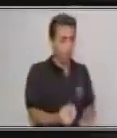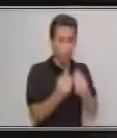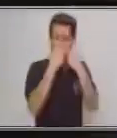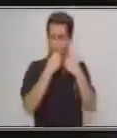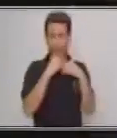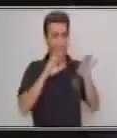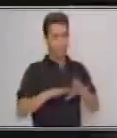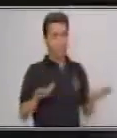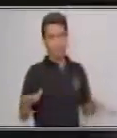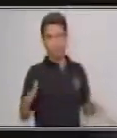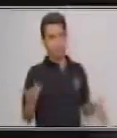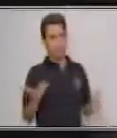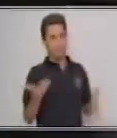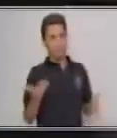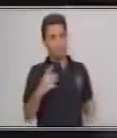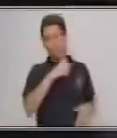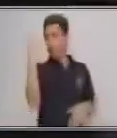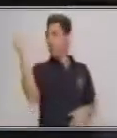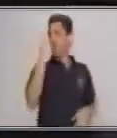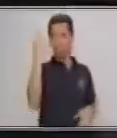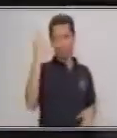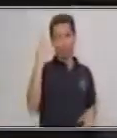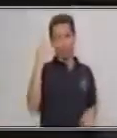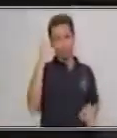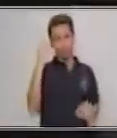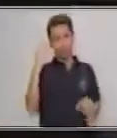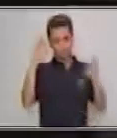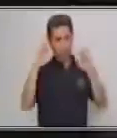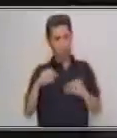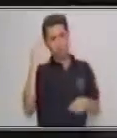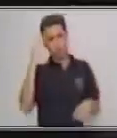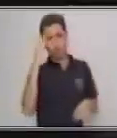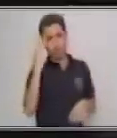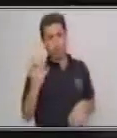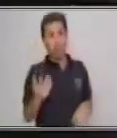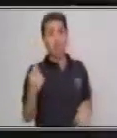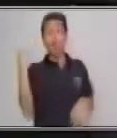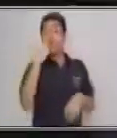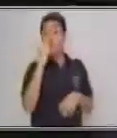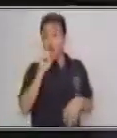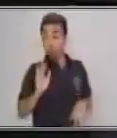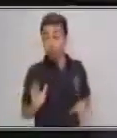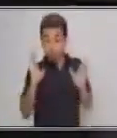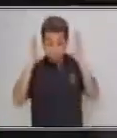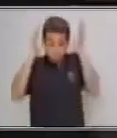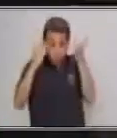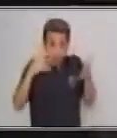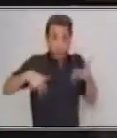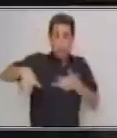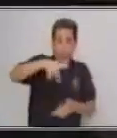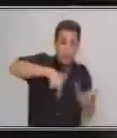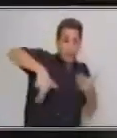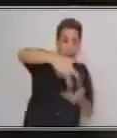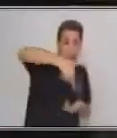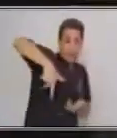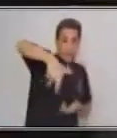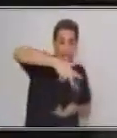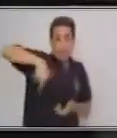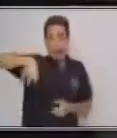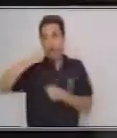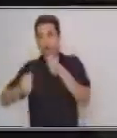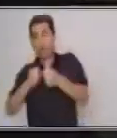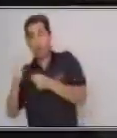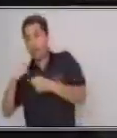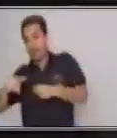mundo lo sabe. Pero esa niña empezó a correr y a correr por toda la habitación. Corría y gritaba. Yo